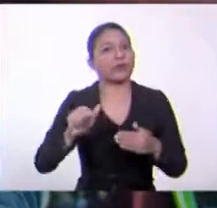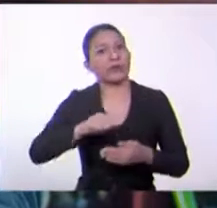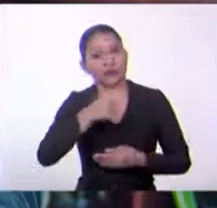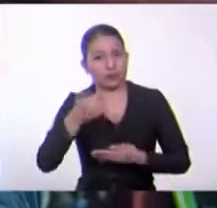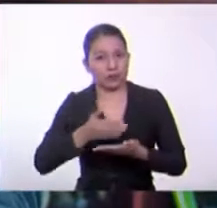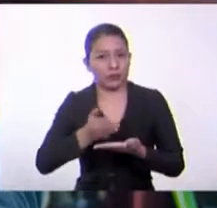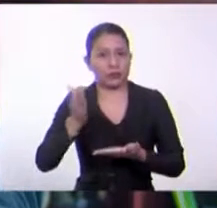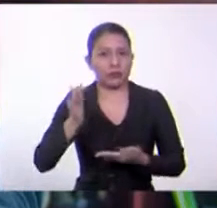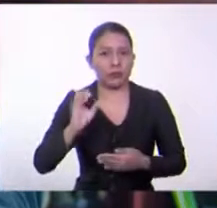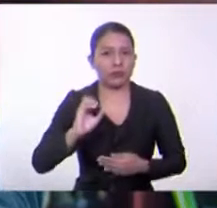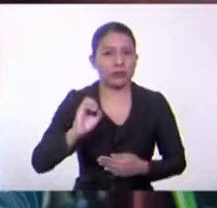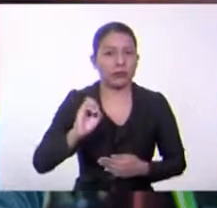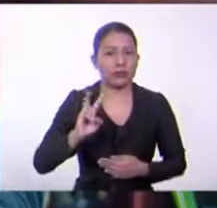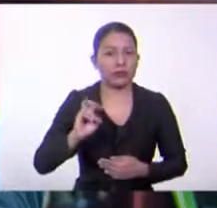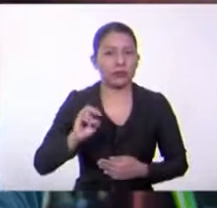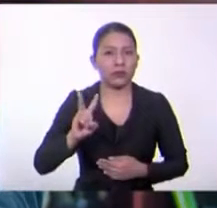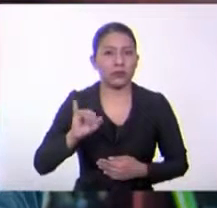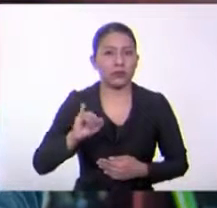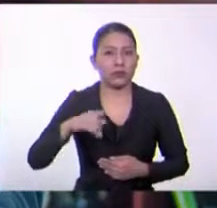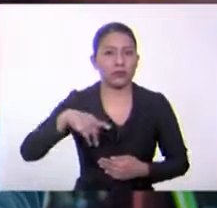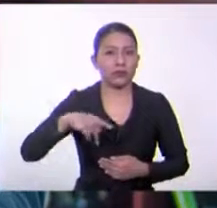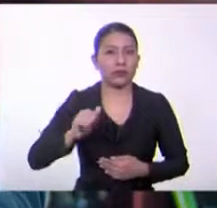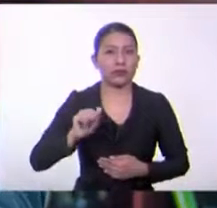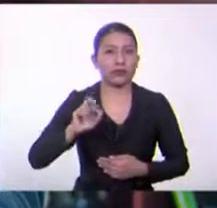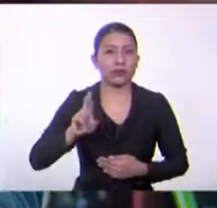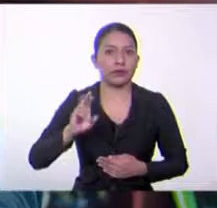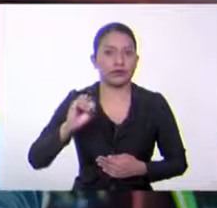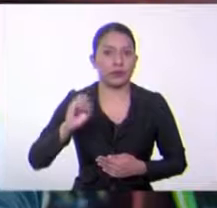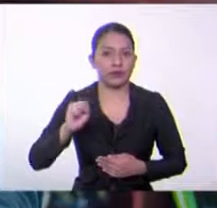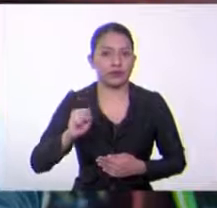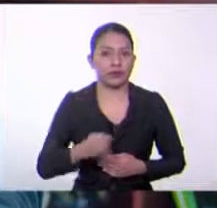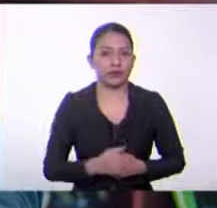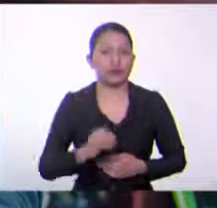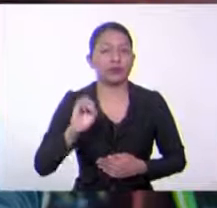animales ovovivíparos. Sí,